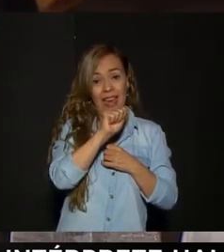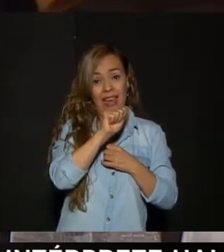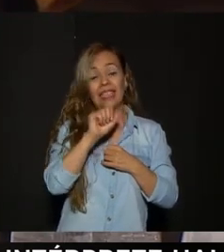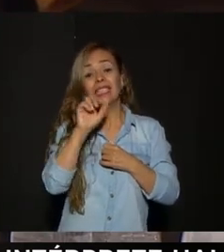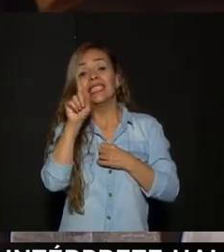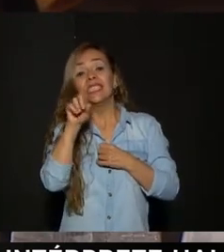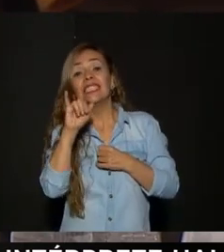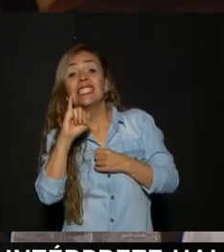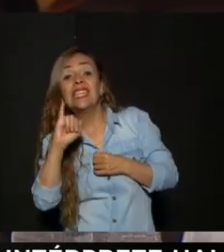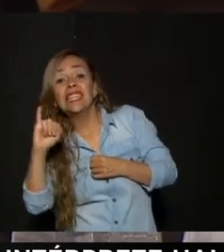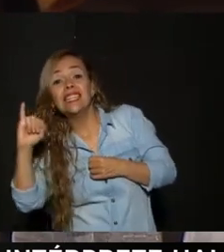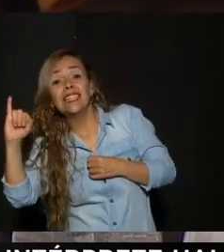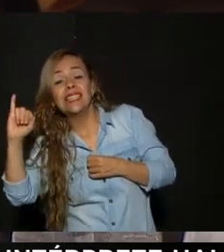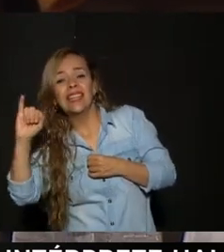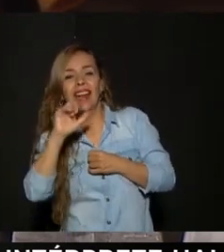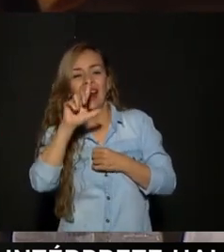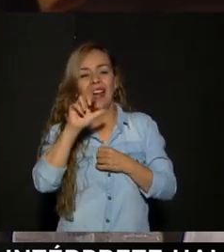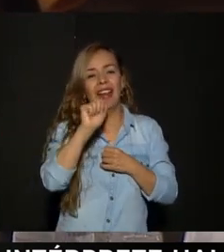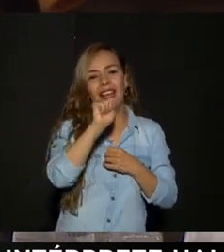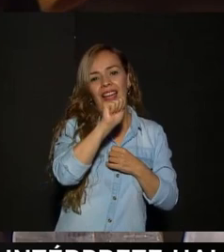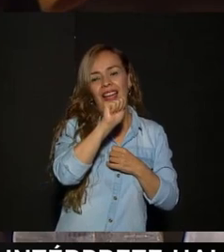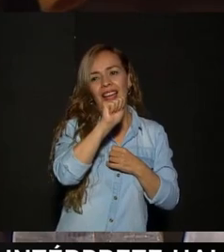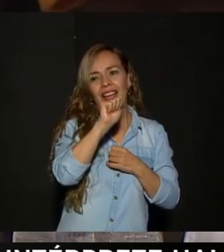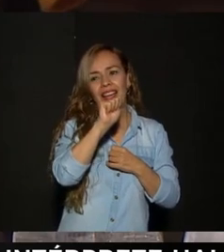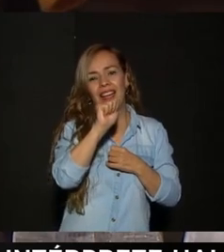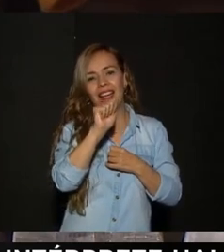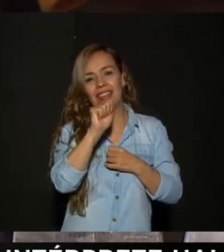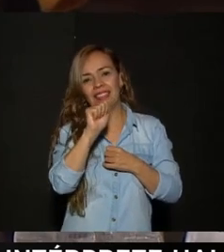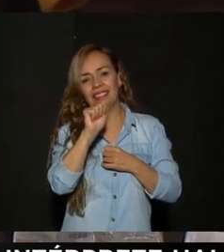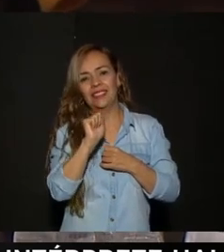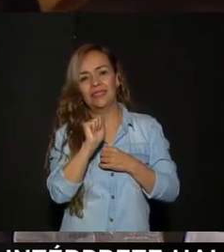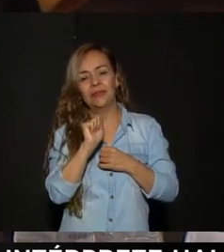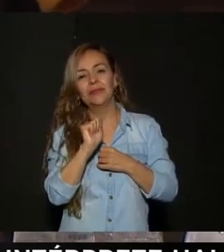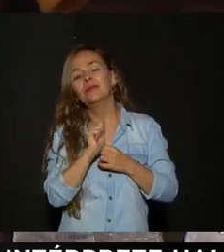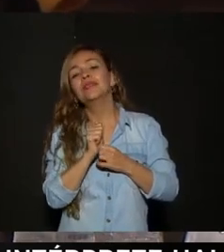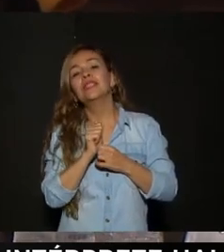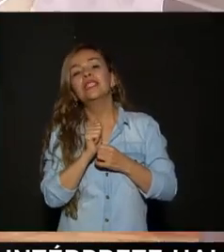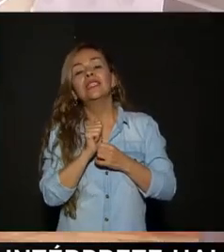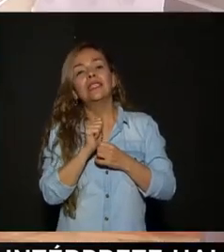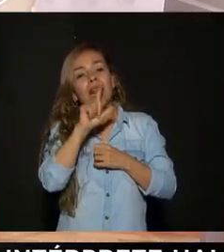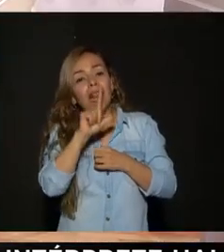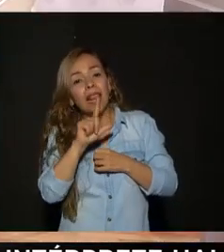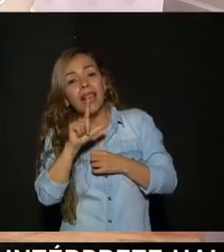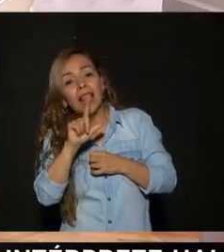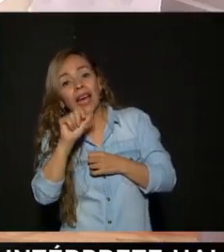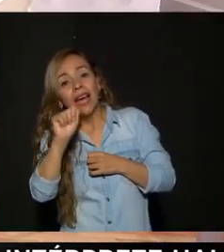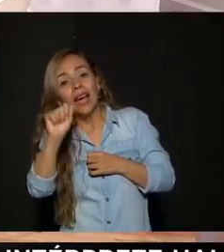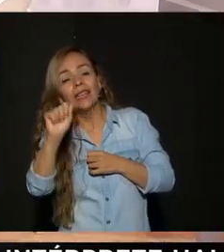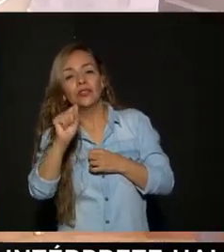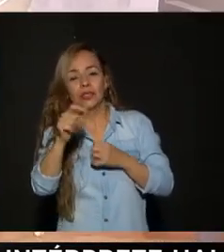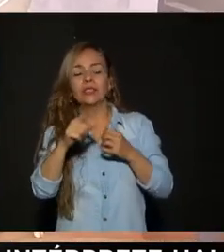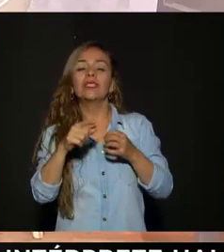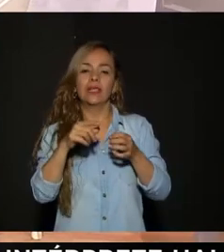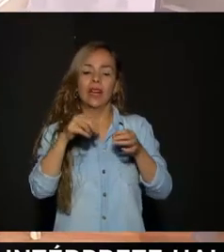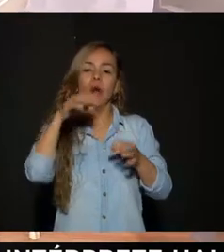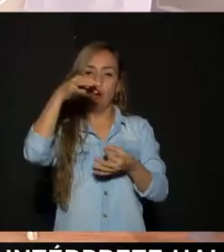Si, la, si, la. Entonces, como lo hiciste larguito, te voy a pasar la hoja, que es la